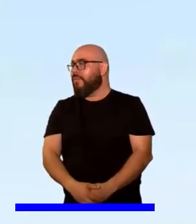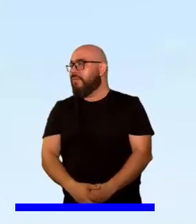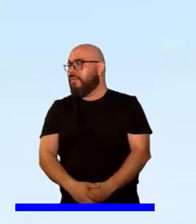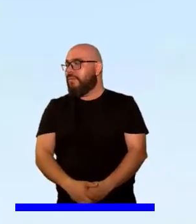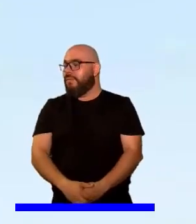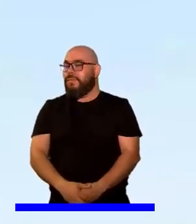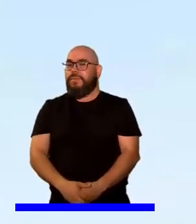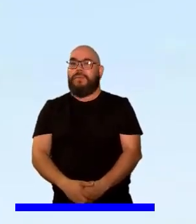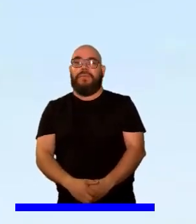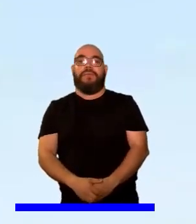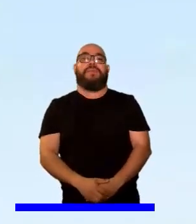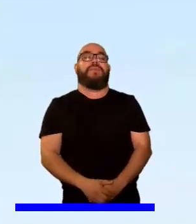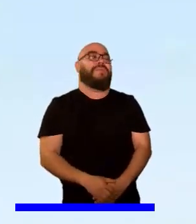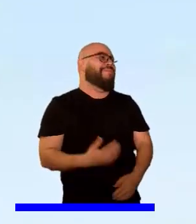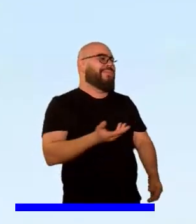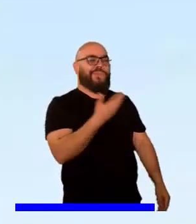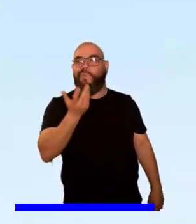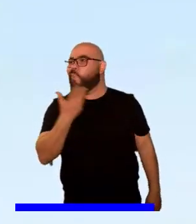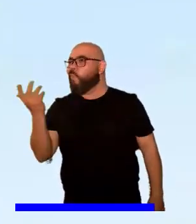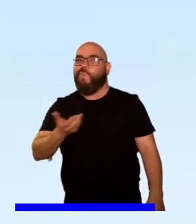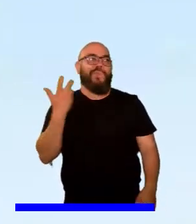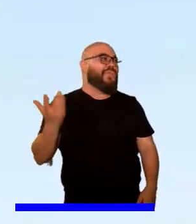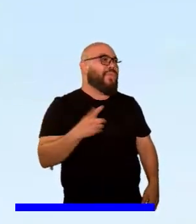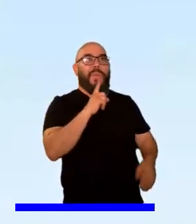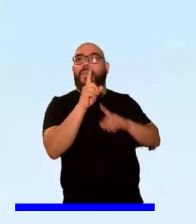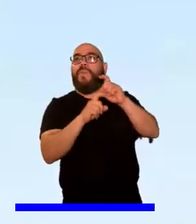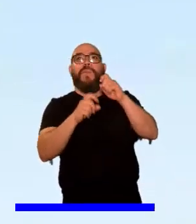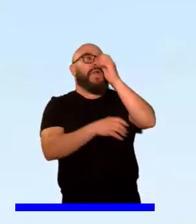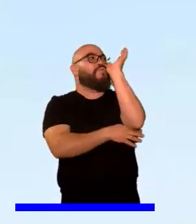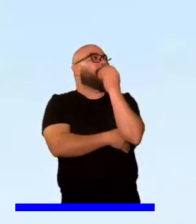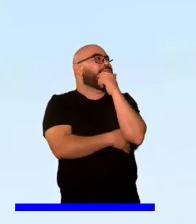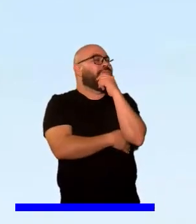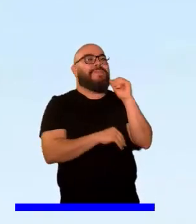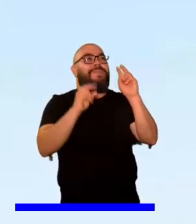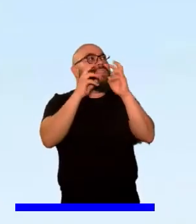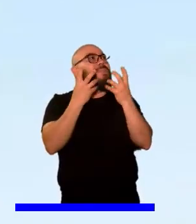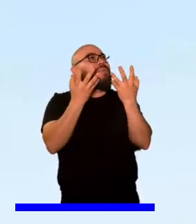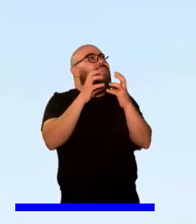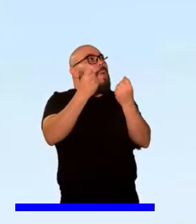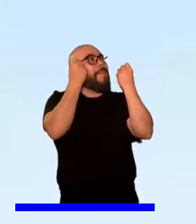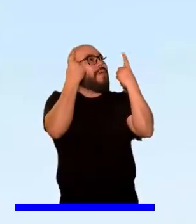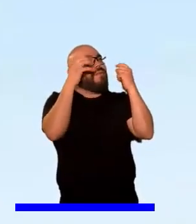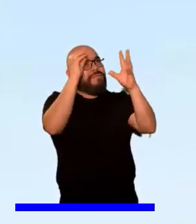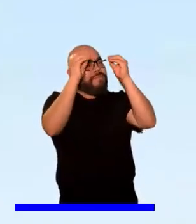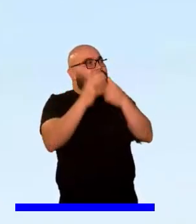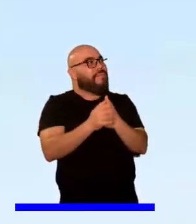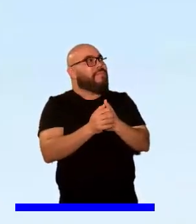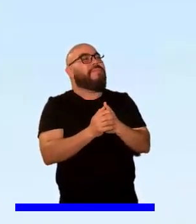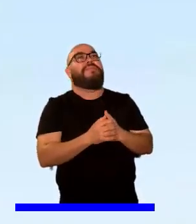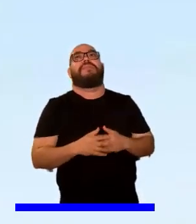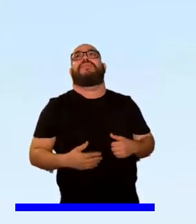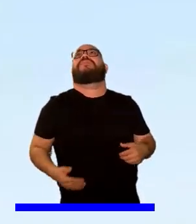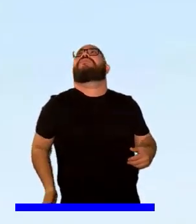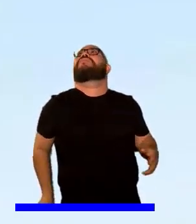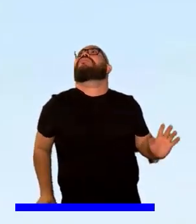casi que se vuelve un punto por defecto para meterse a hacer preguntas de temas que yo quiero entender. O de, yo qué sé,